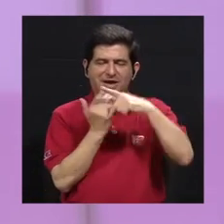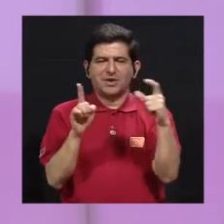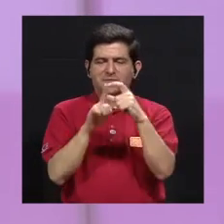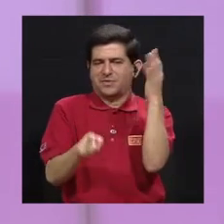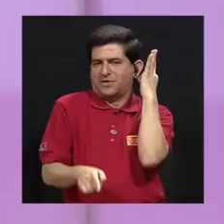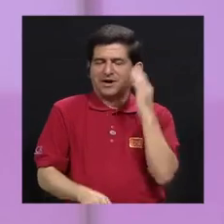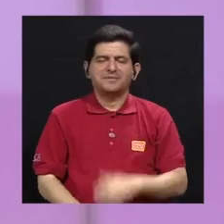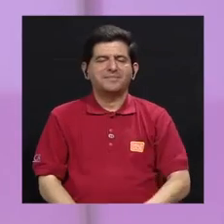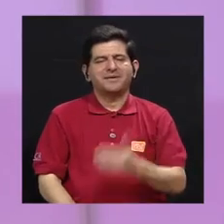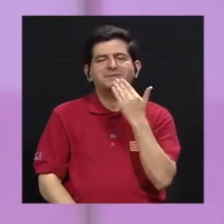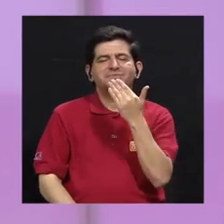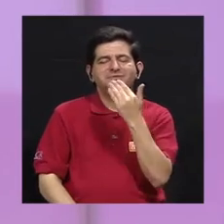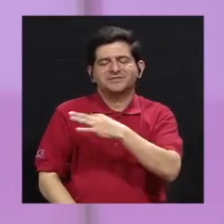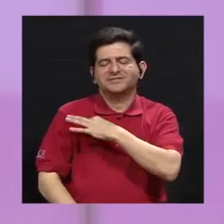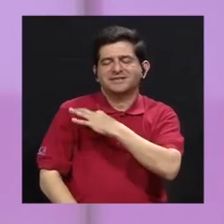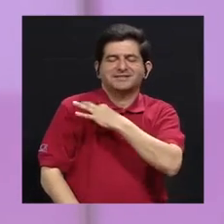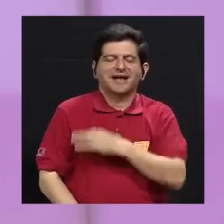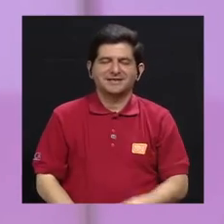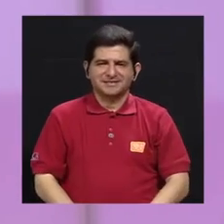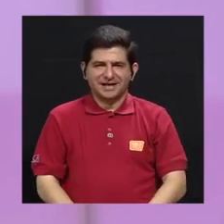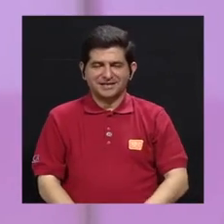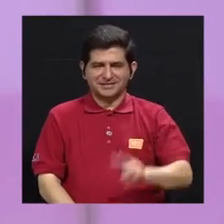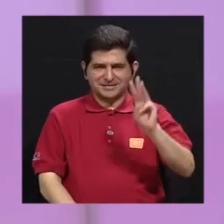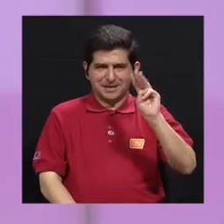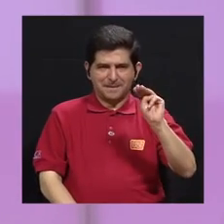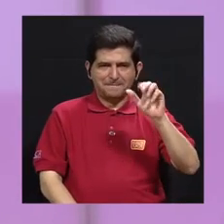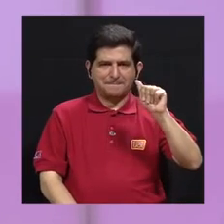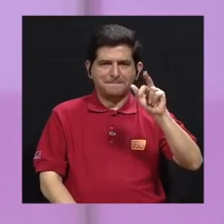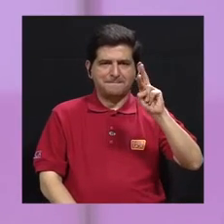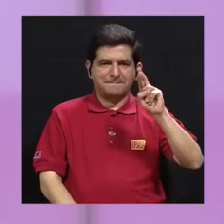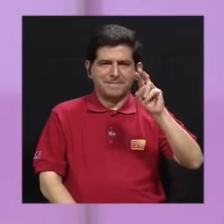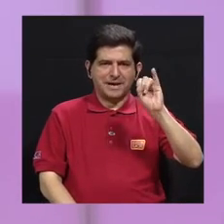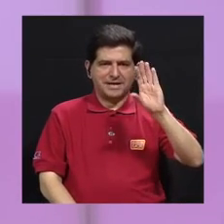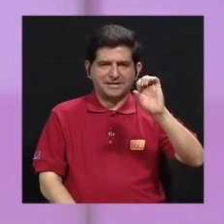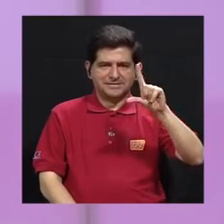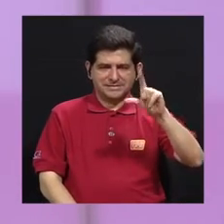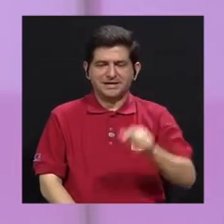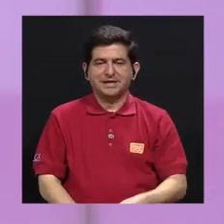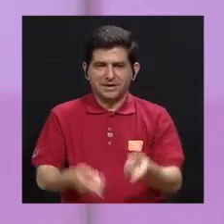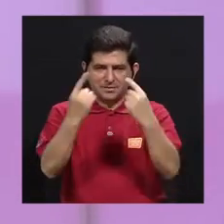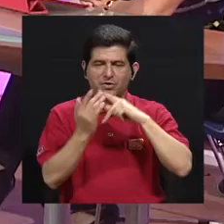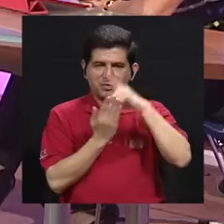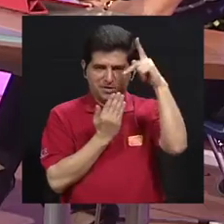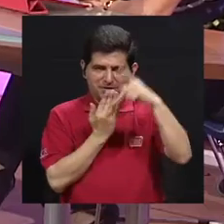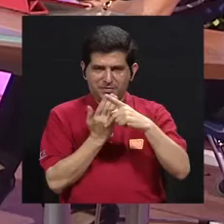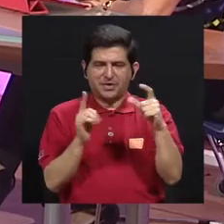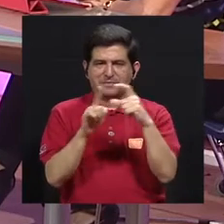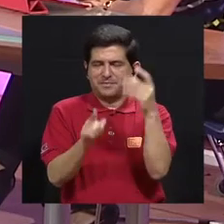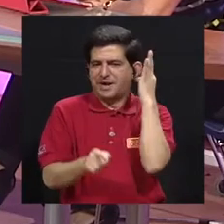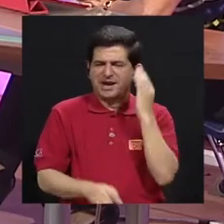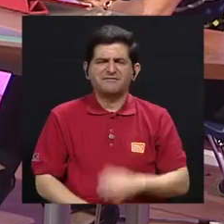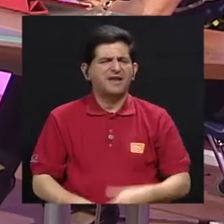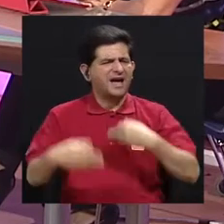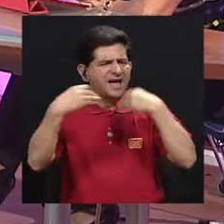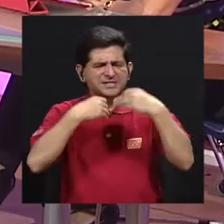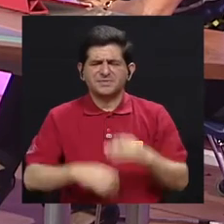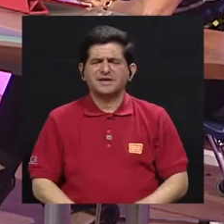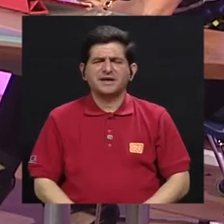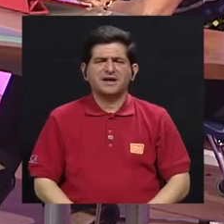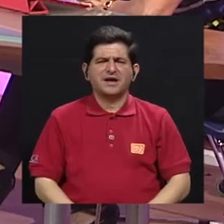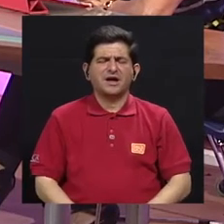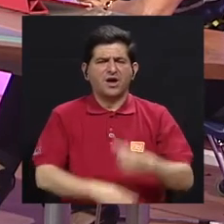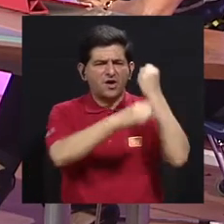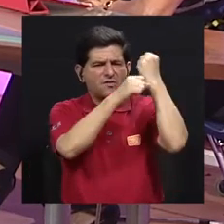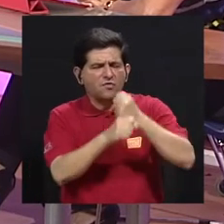palabra de mujer muchas gracias por la invitación maricel encantada de estar en palabra de mujer explíquenos por favor que de la fundación